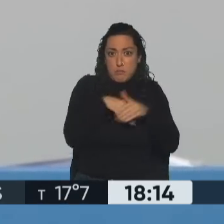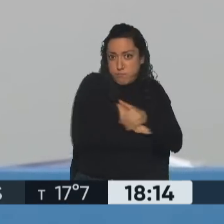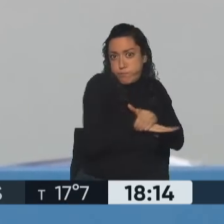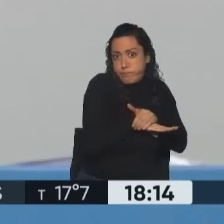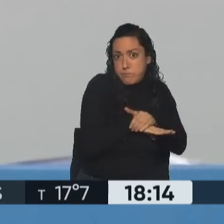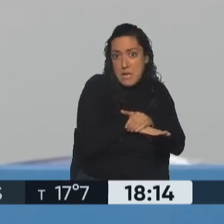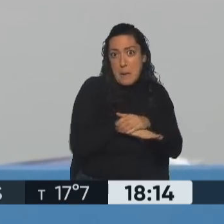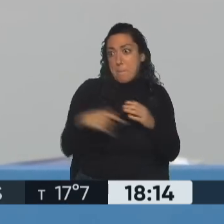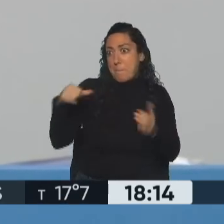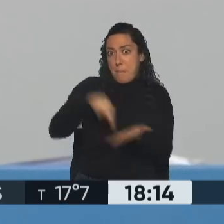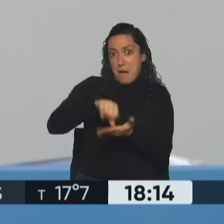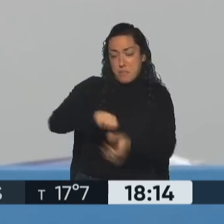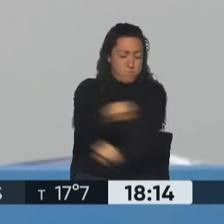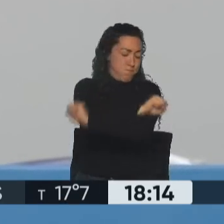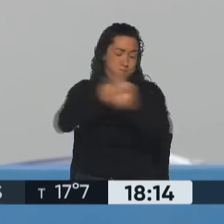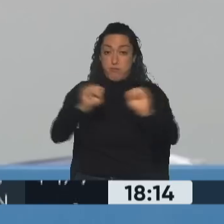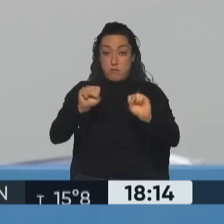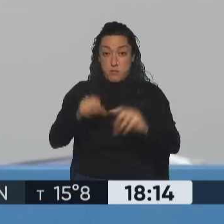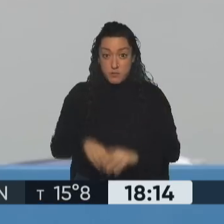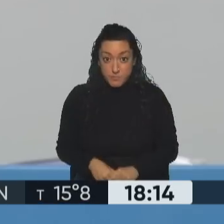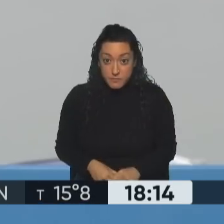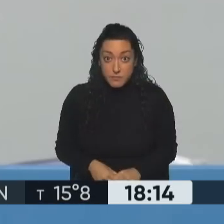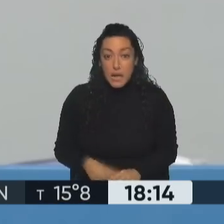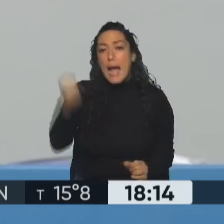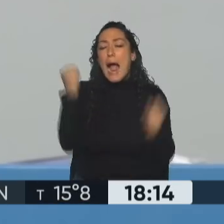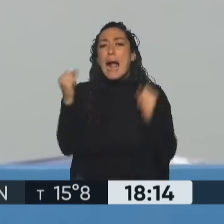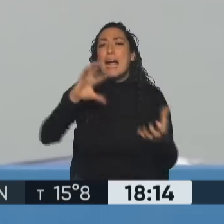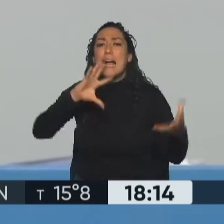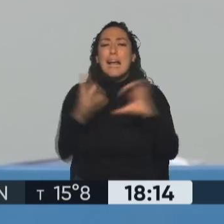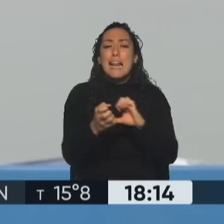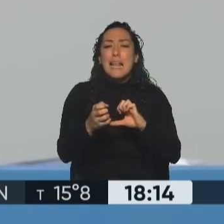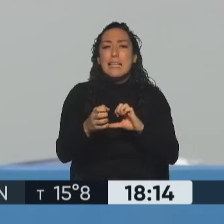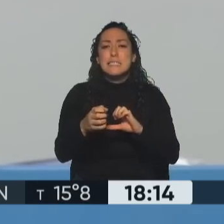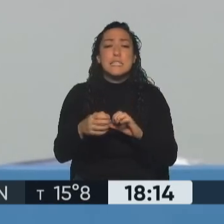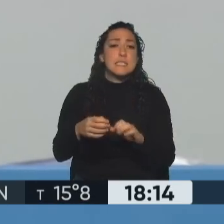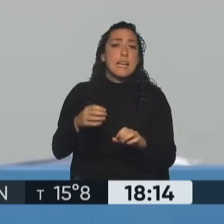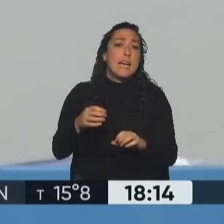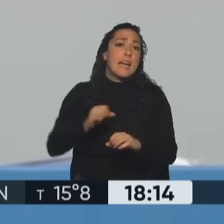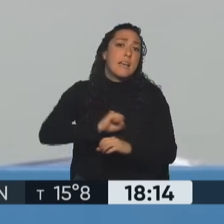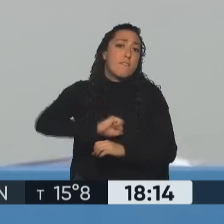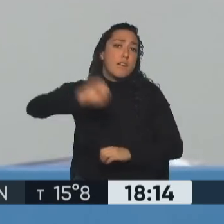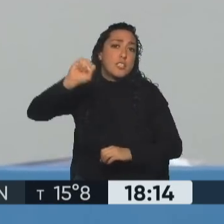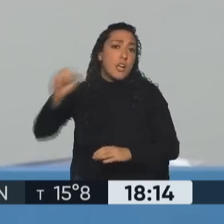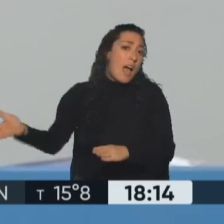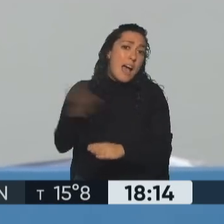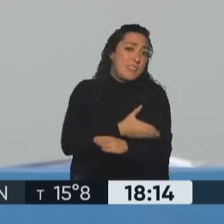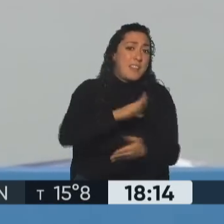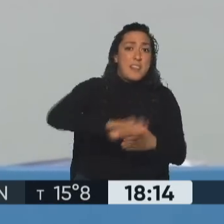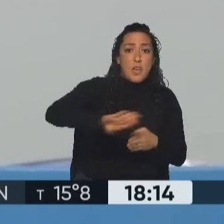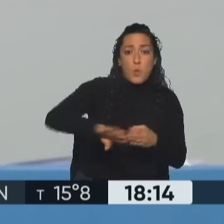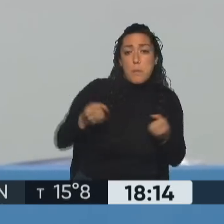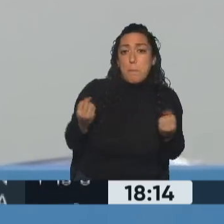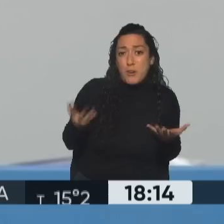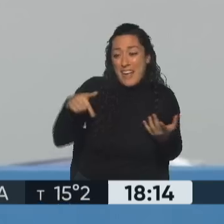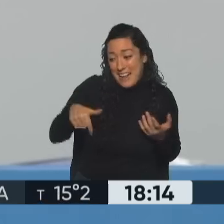el país. Pero toda crisis económica e inflacionaria previa es el endeudamiento. ¿Y por qué? Porque es acá donde